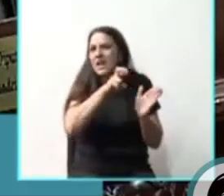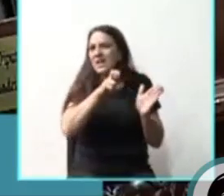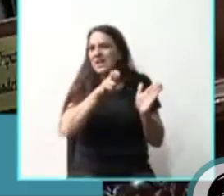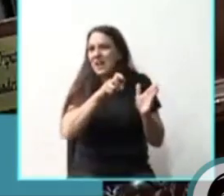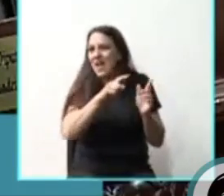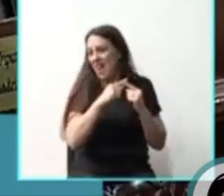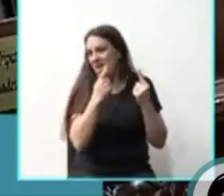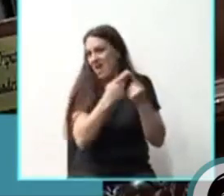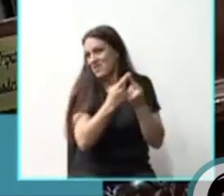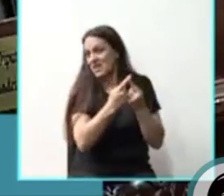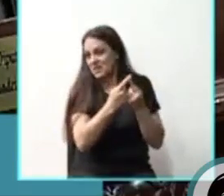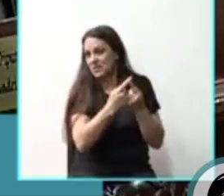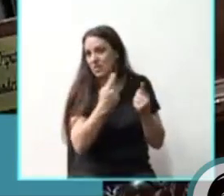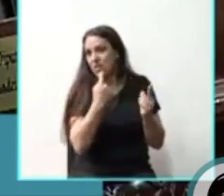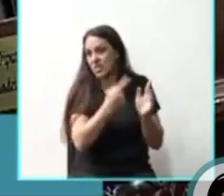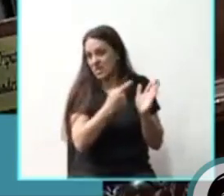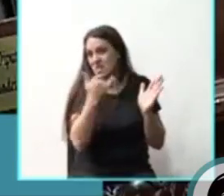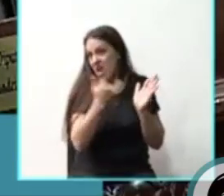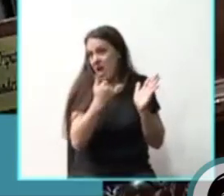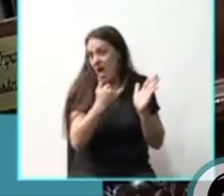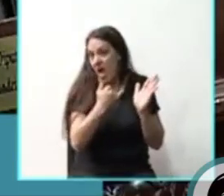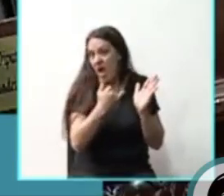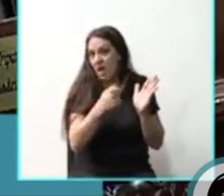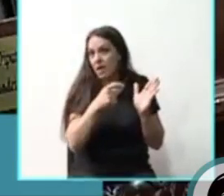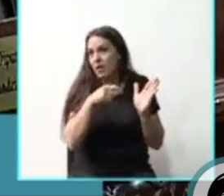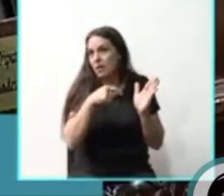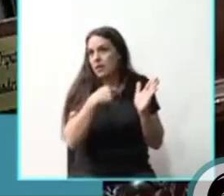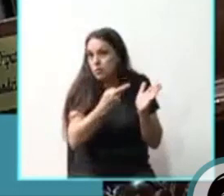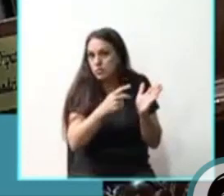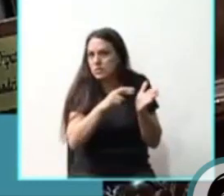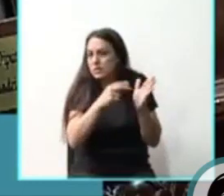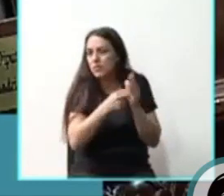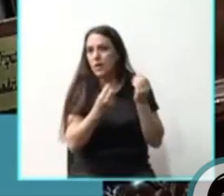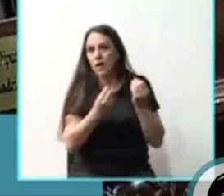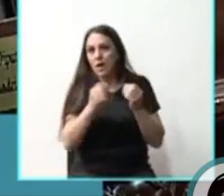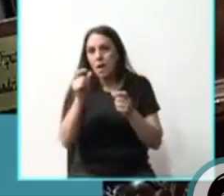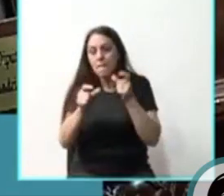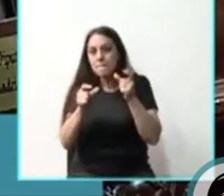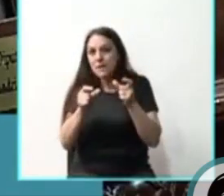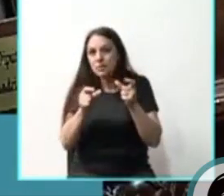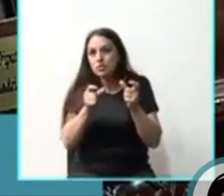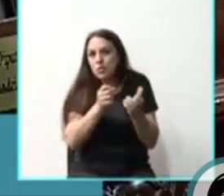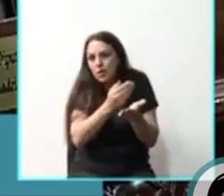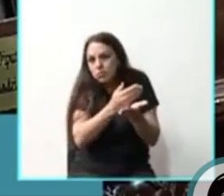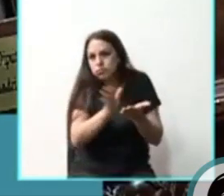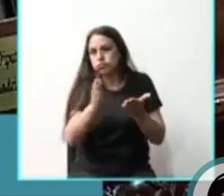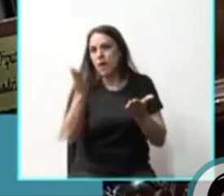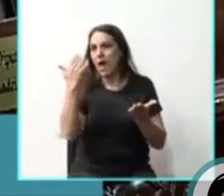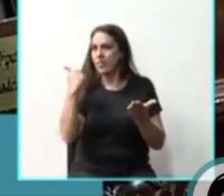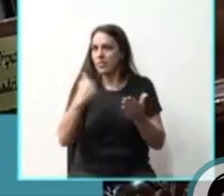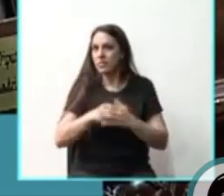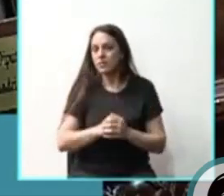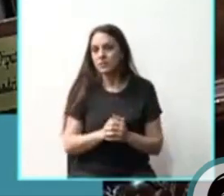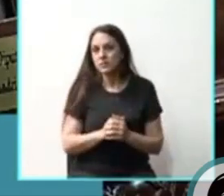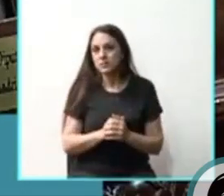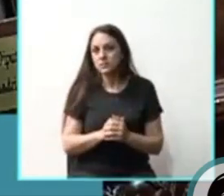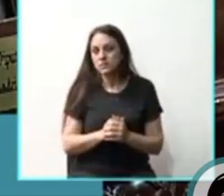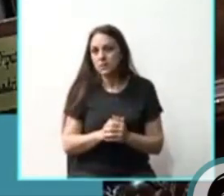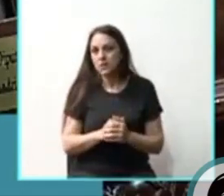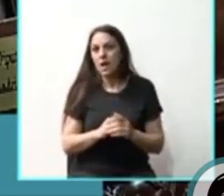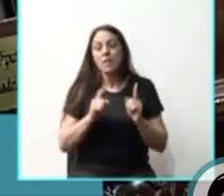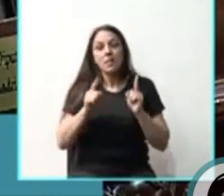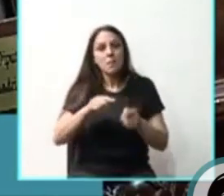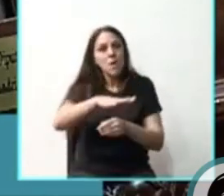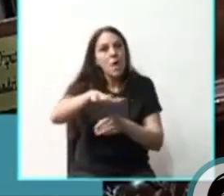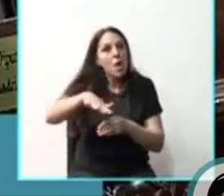decir que se alquila qué quiere decir que muchísima gente fue desalojada y centralmente sectores